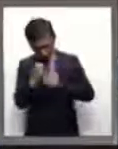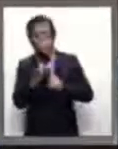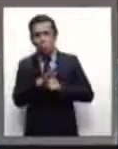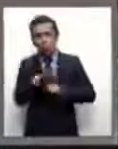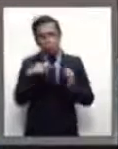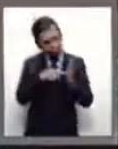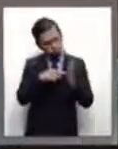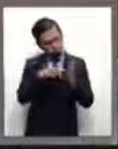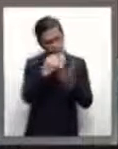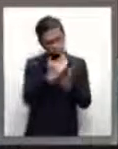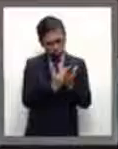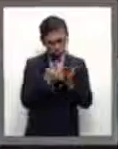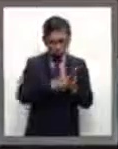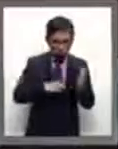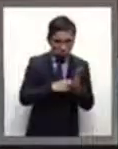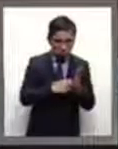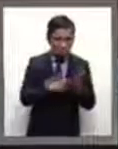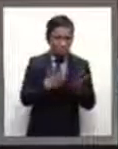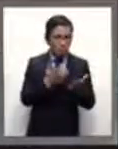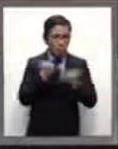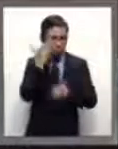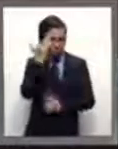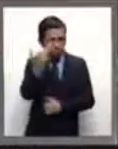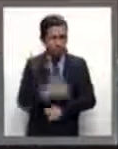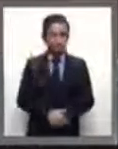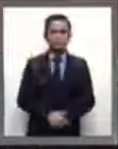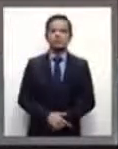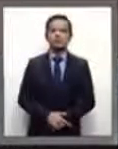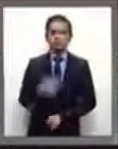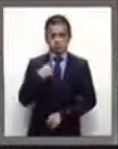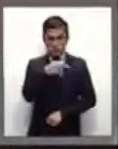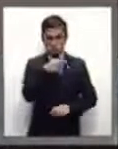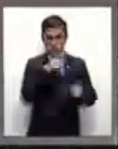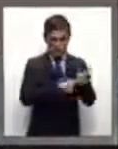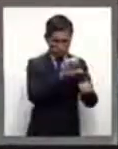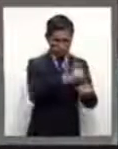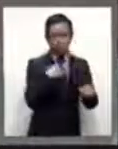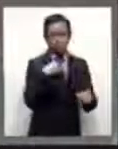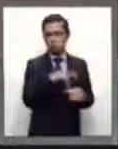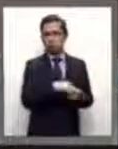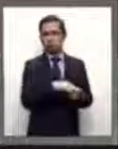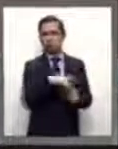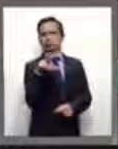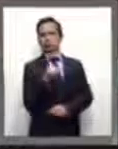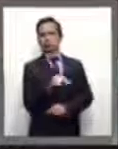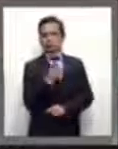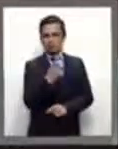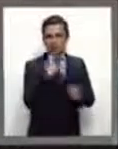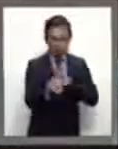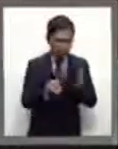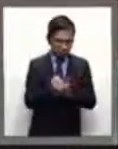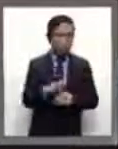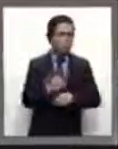dicho dictamen. En comisión voté en contra el dictamen por diversas razones y por